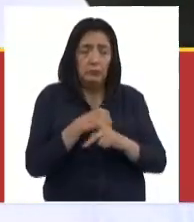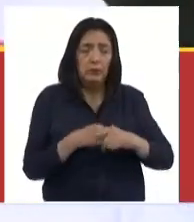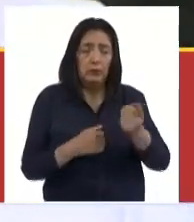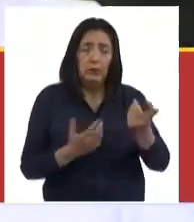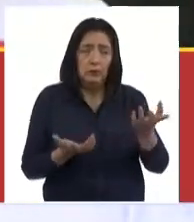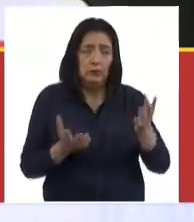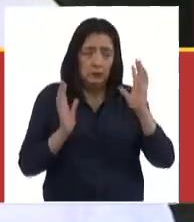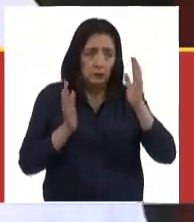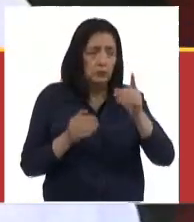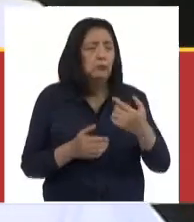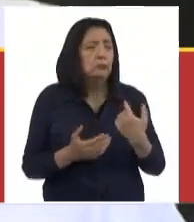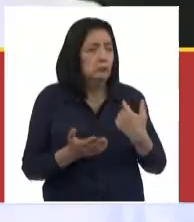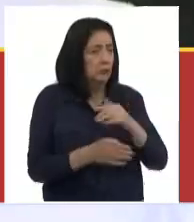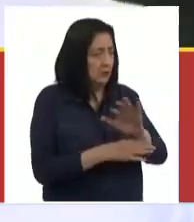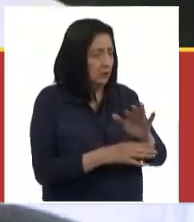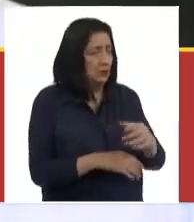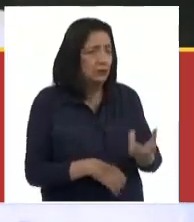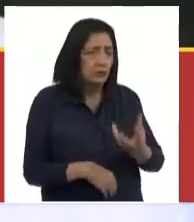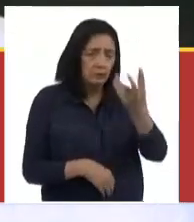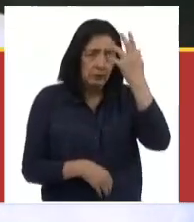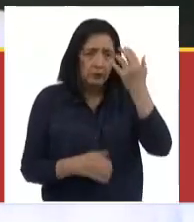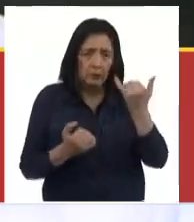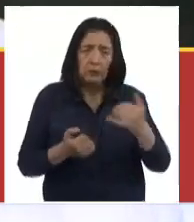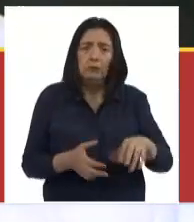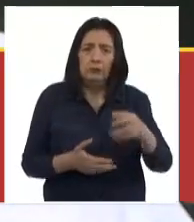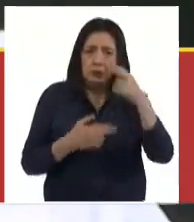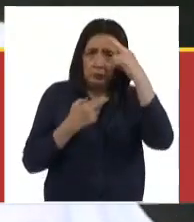Pedro, ¿cómo está? Estamos en vivo.